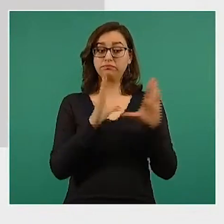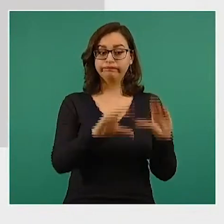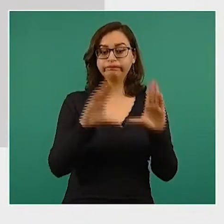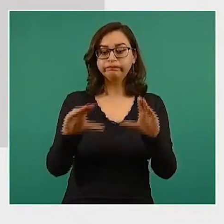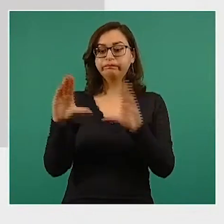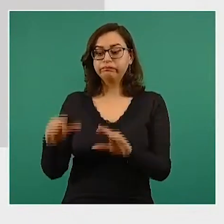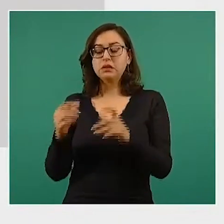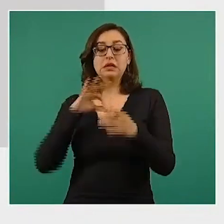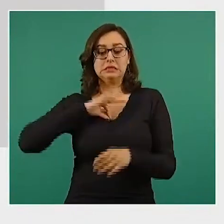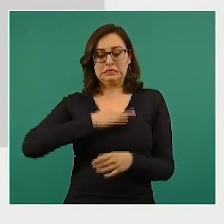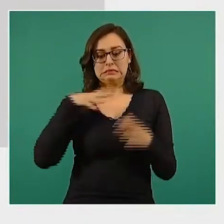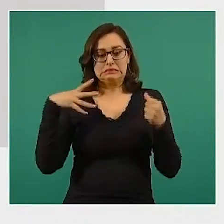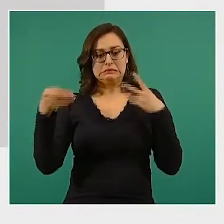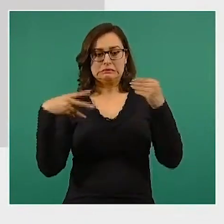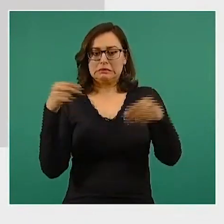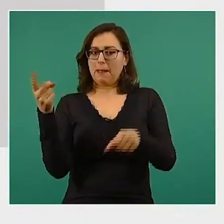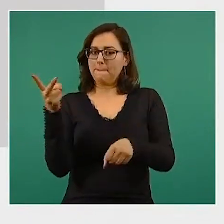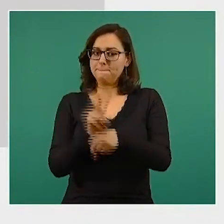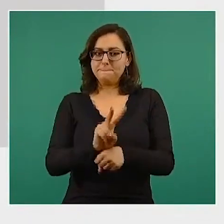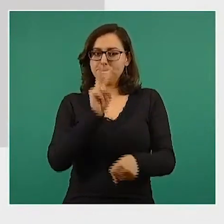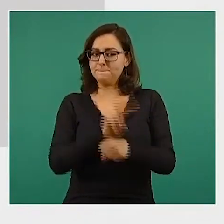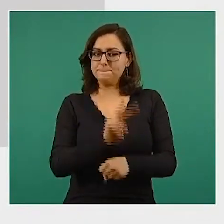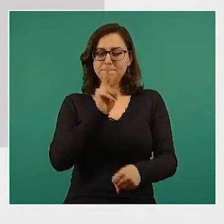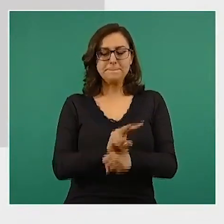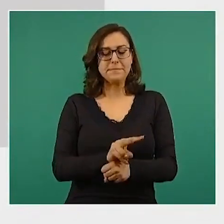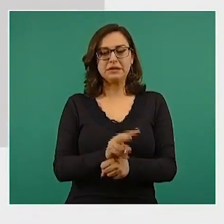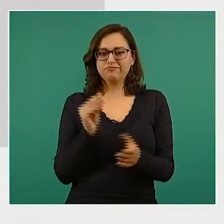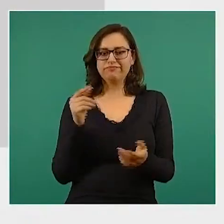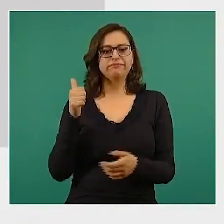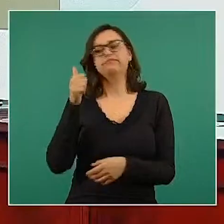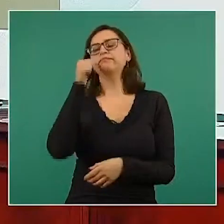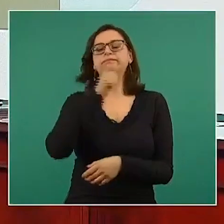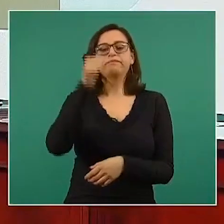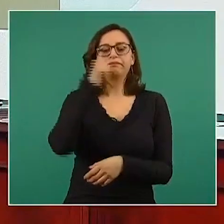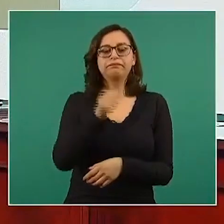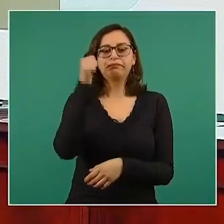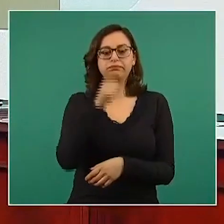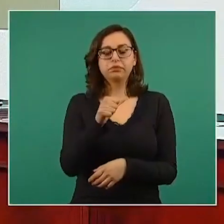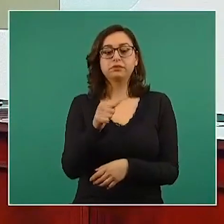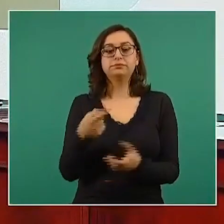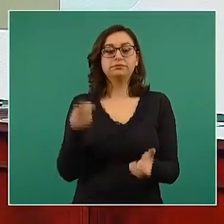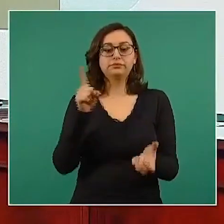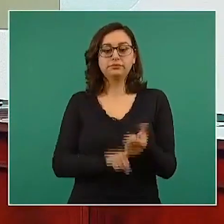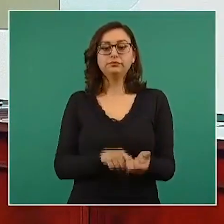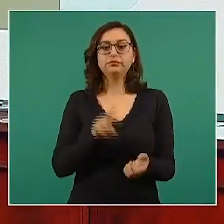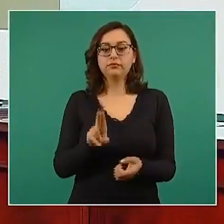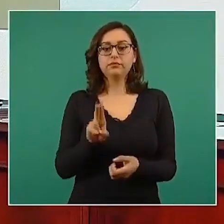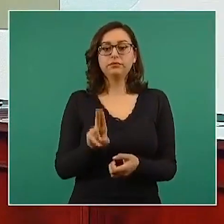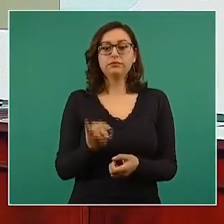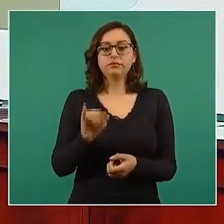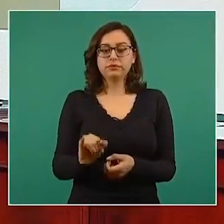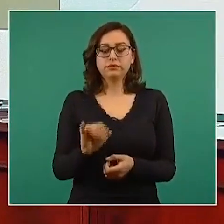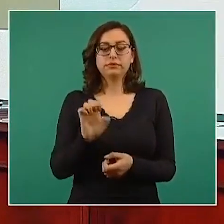epidemiológica continua, el monitoreo que estaba vigente en todo momento desde nuestra unidad de inteligencia epidemiológica y sanitaria